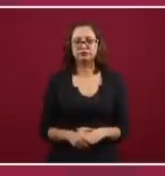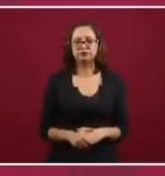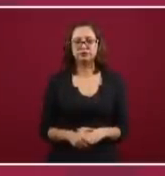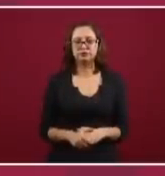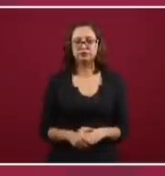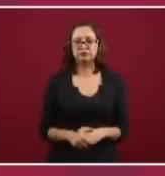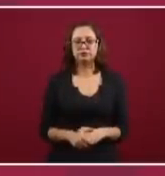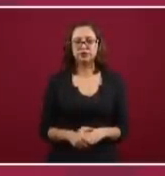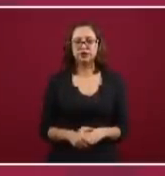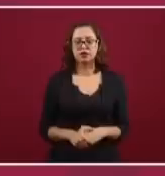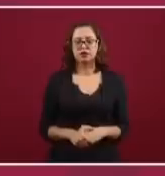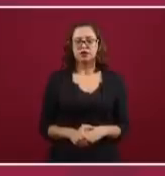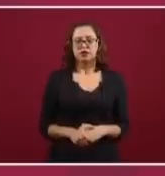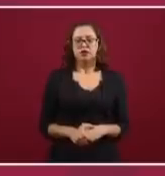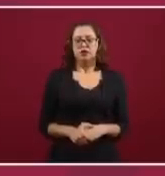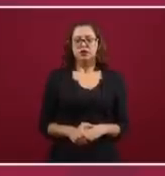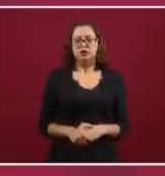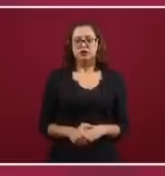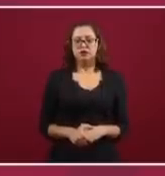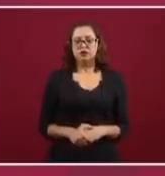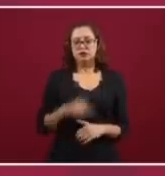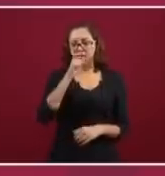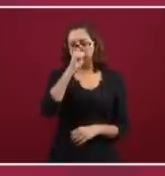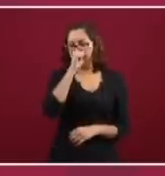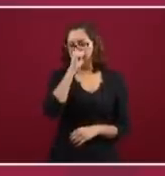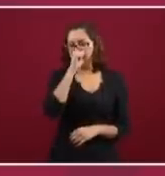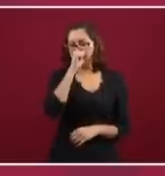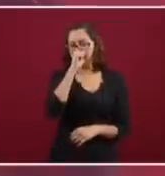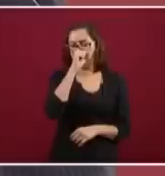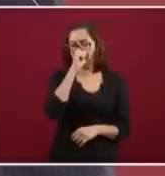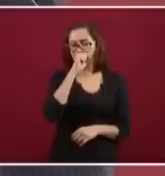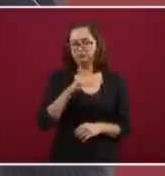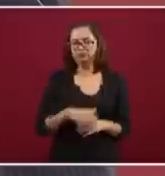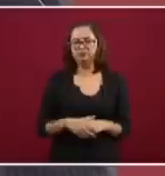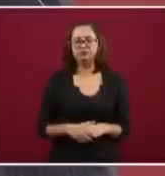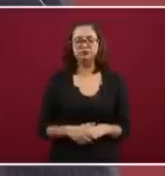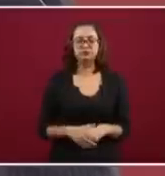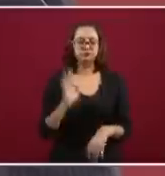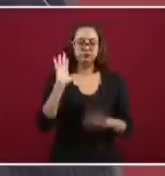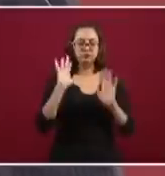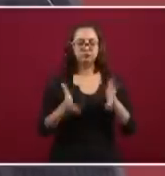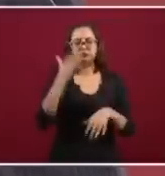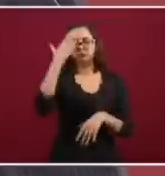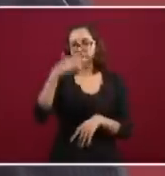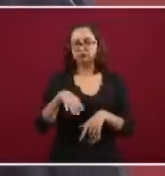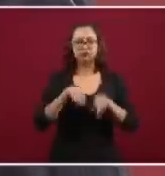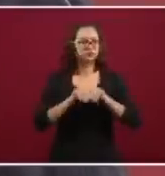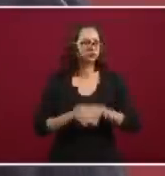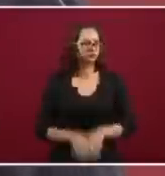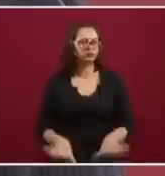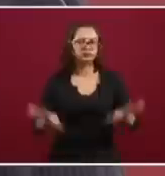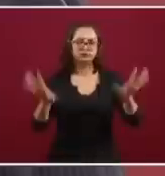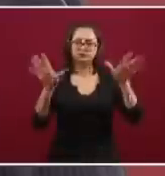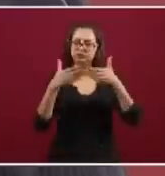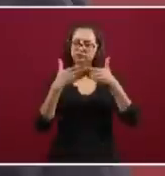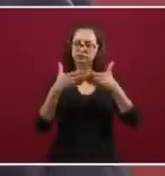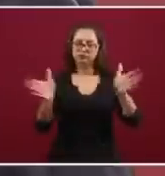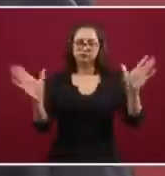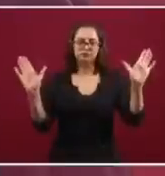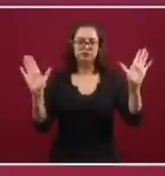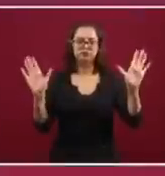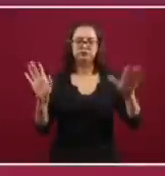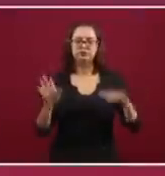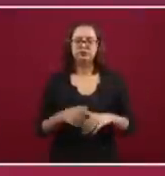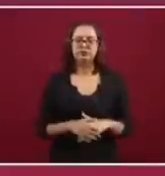Y lo que ya es de dominio público y lo que se vio